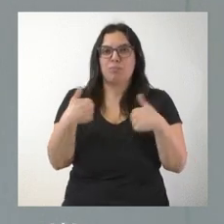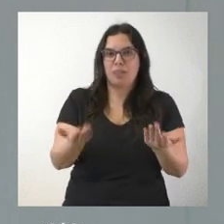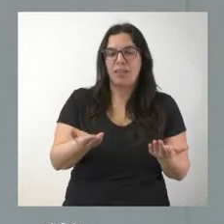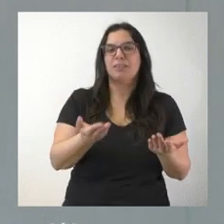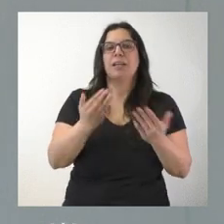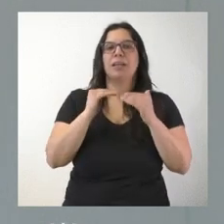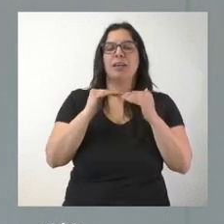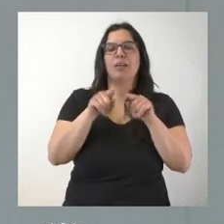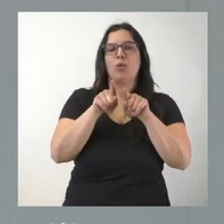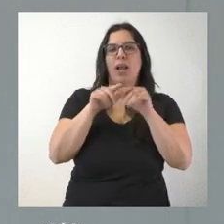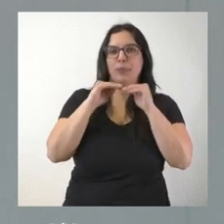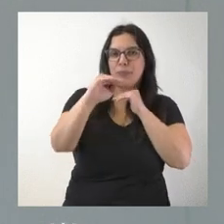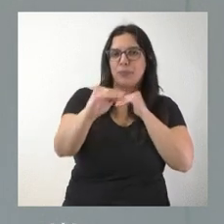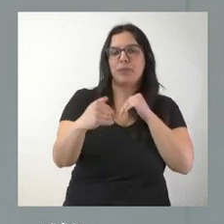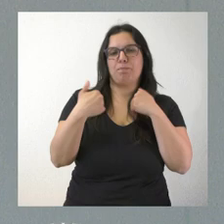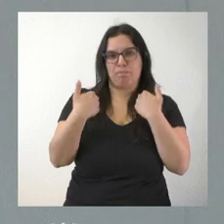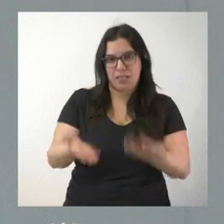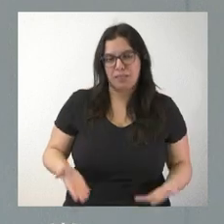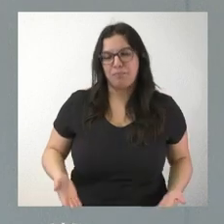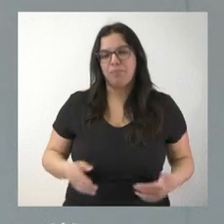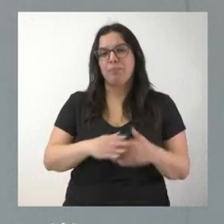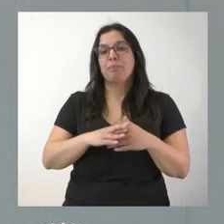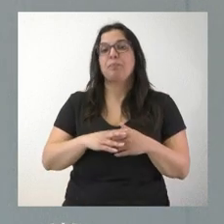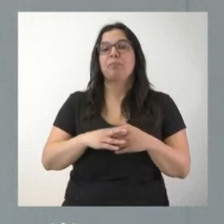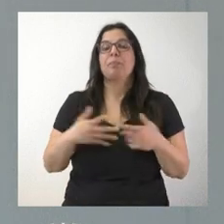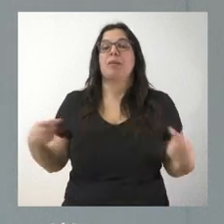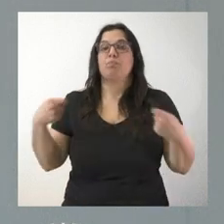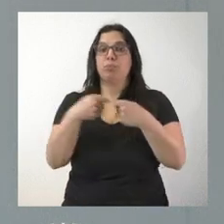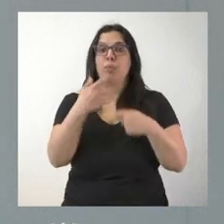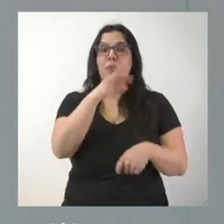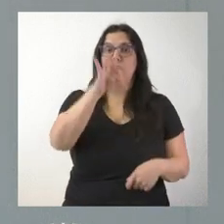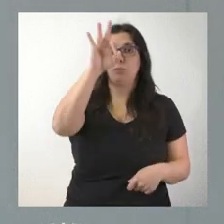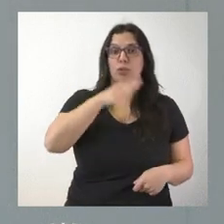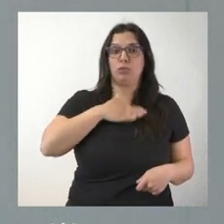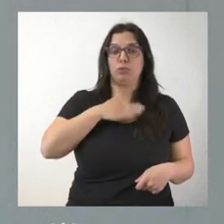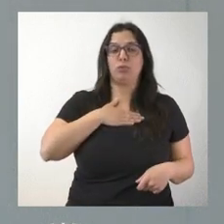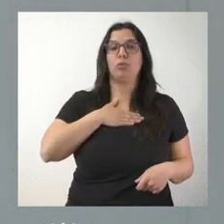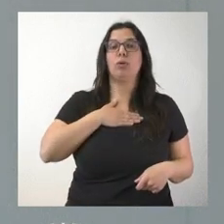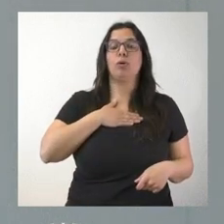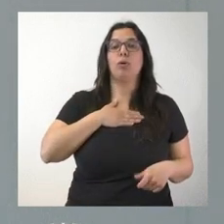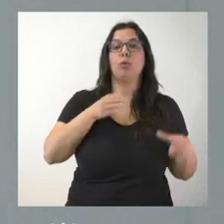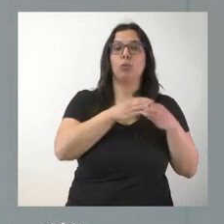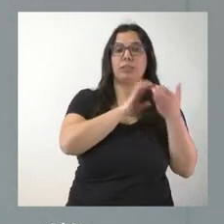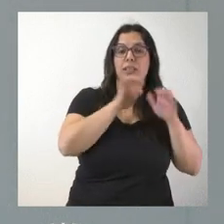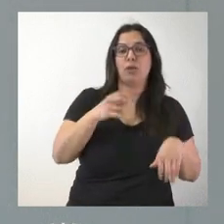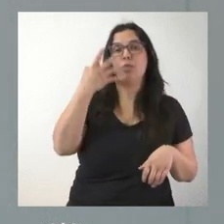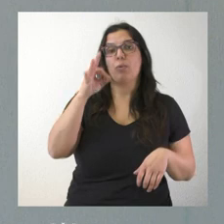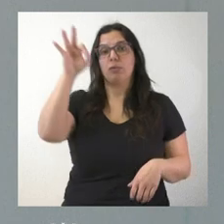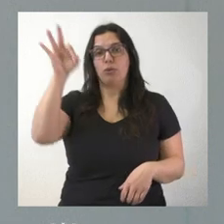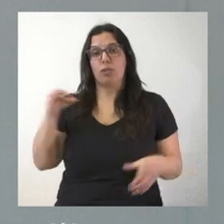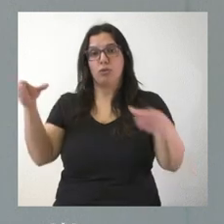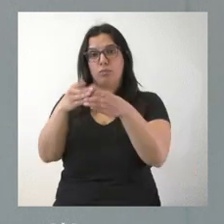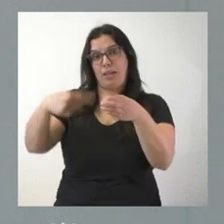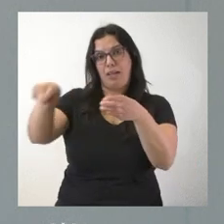sostenible estas actuaciones se financian en un 50% con cargo a la comunidad de regantes y el 50% restante corresponde